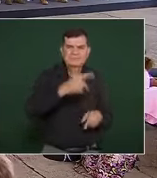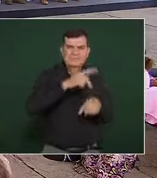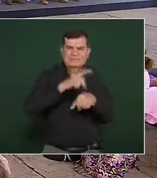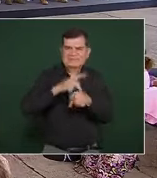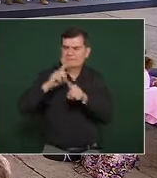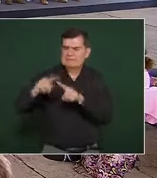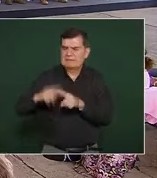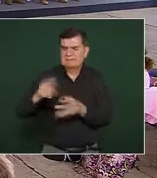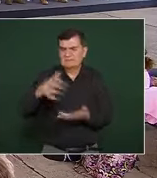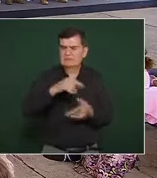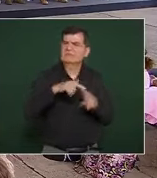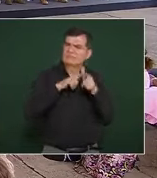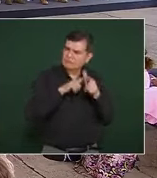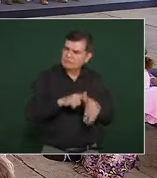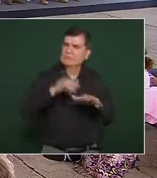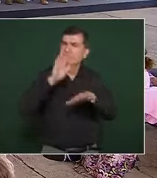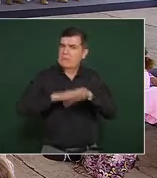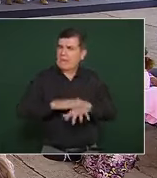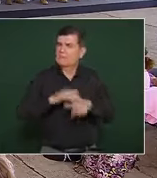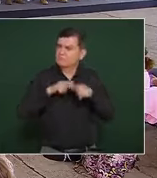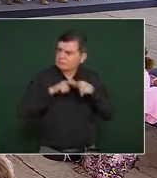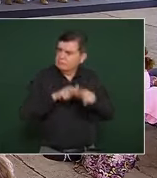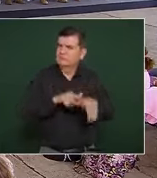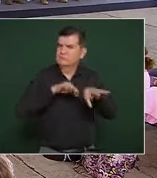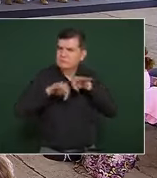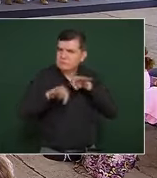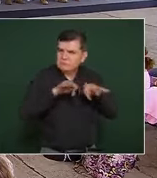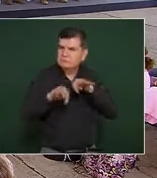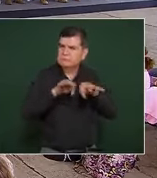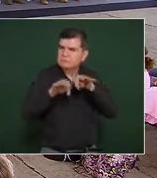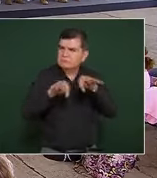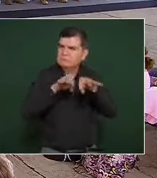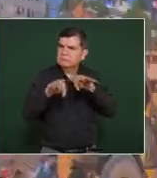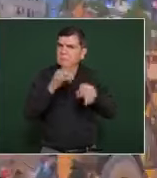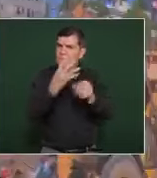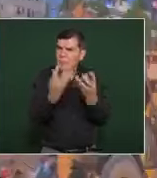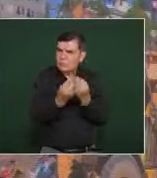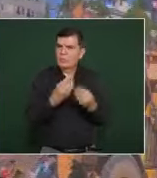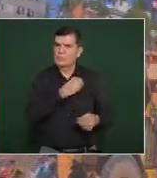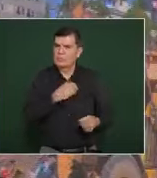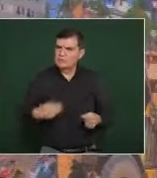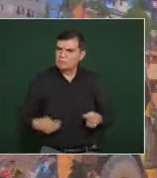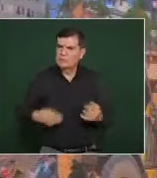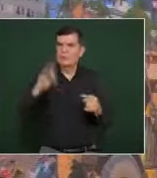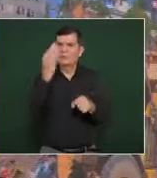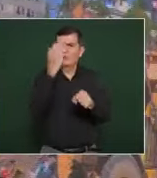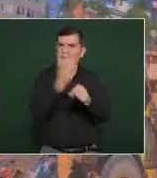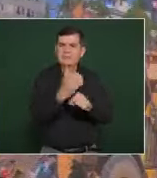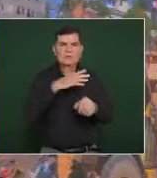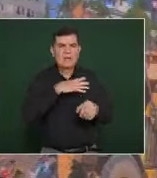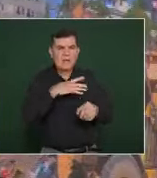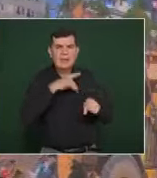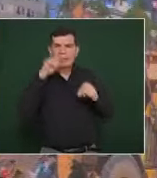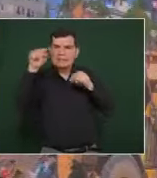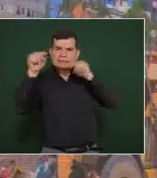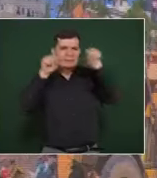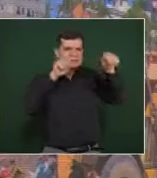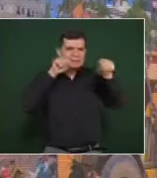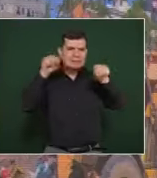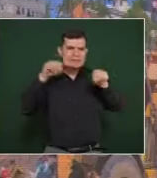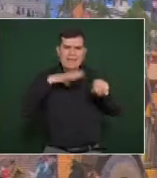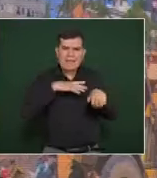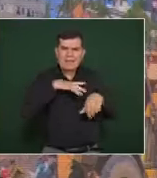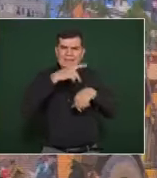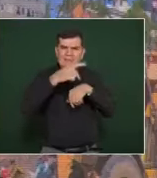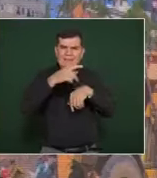informarles que continuamos trabajando de la mano de la Federación y del municipio, atendiendo los puntos rojos que pudieran